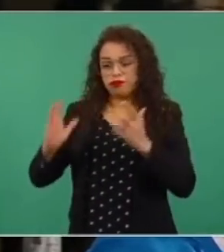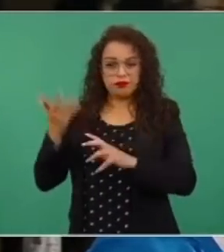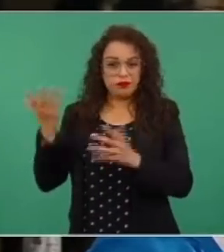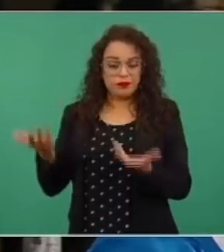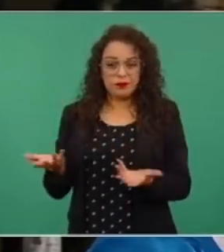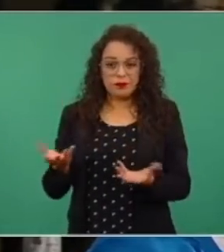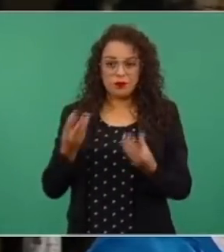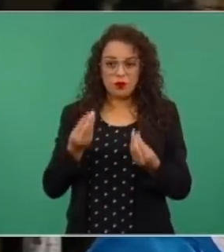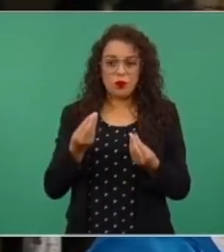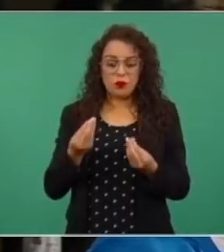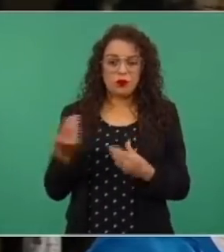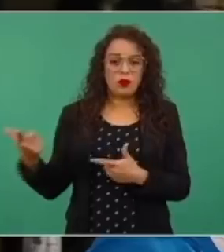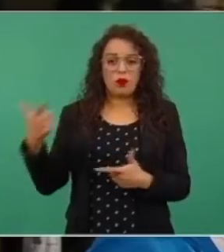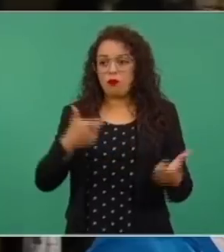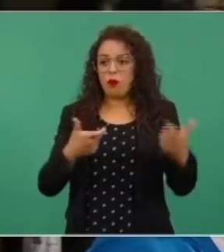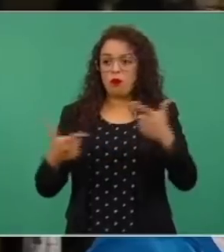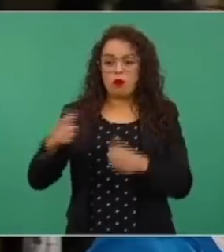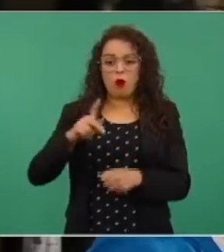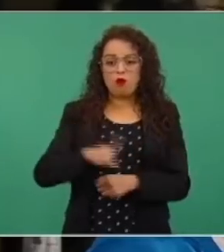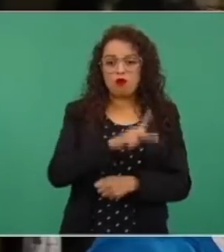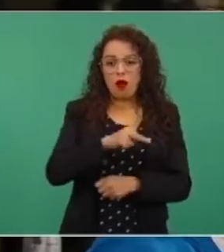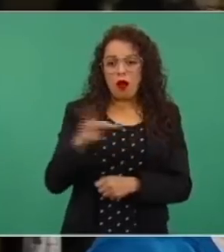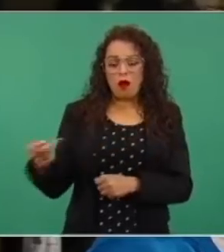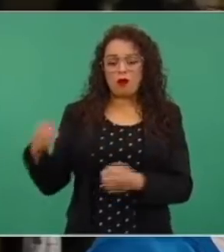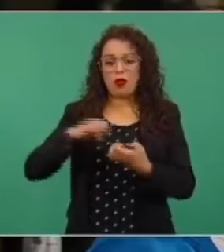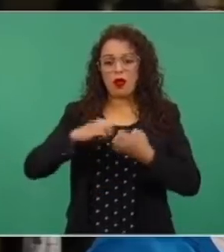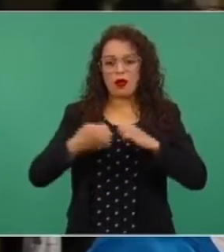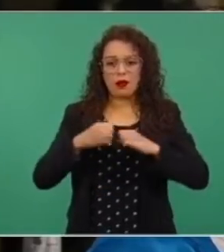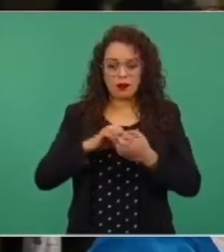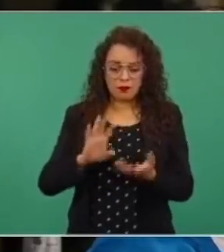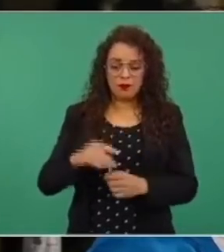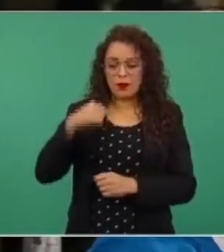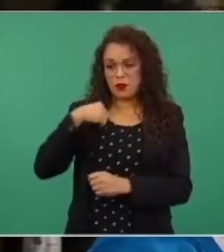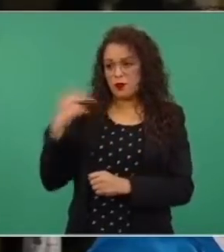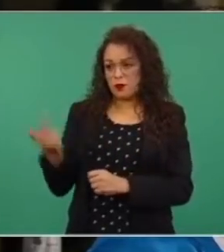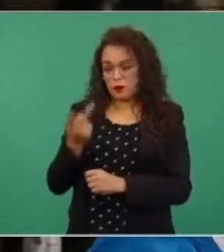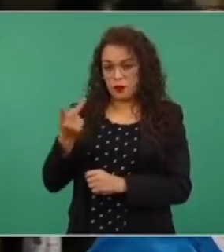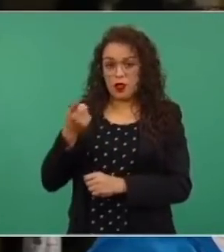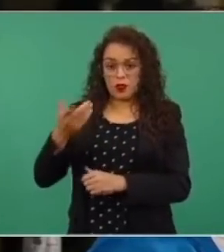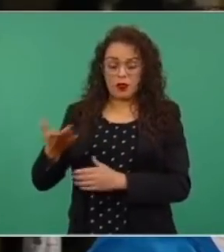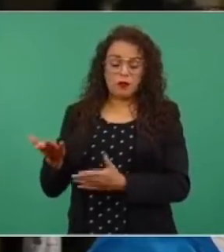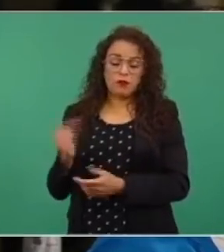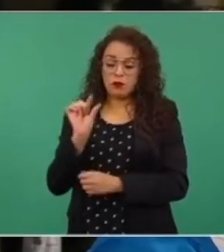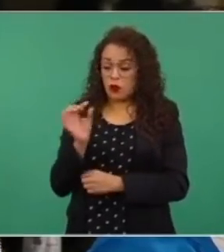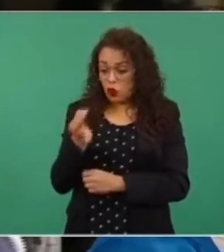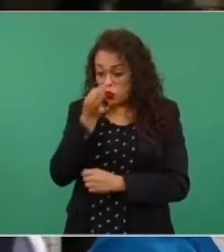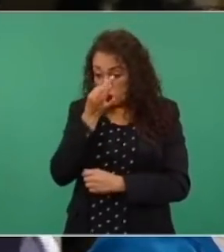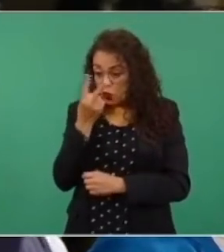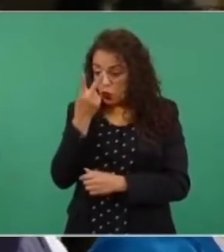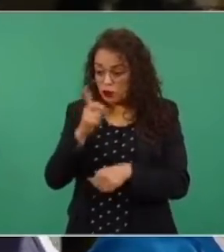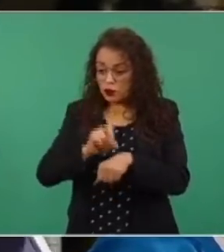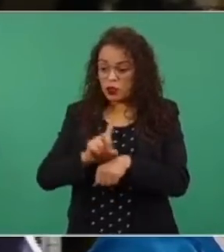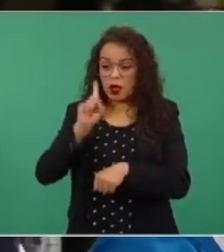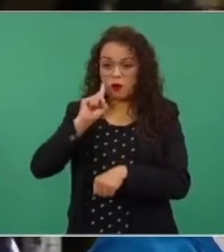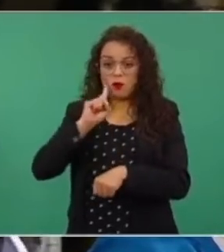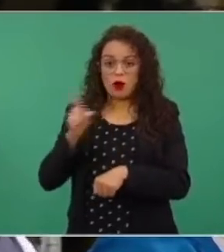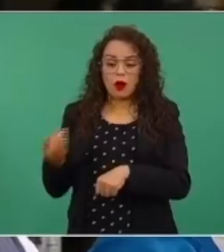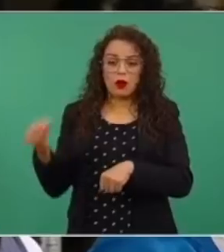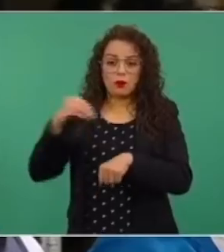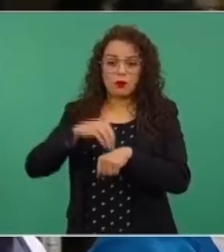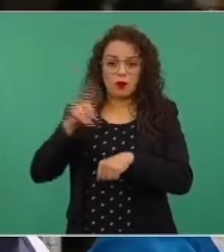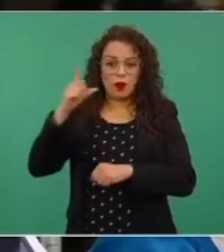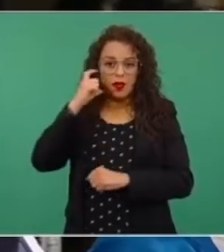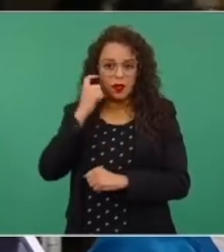similar o igual la propuesta en su momento, ahora que ya estamos a 2 días de que tome posesión, como lo hizo en